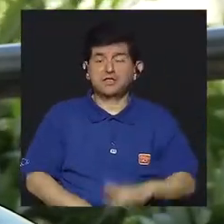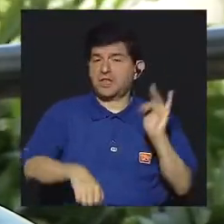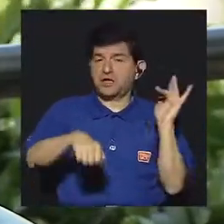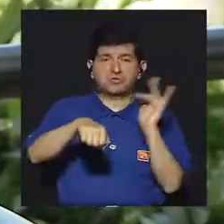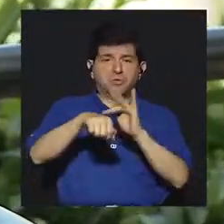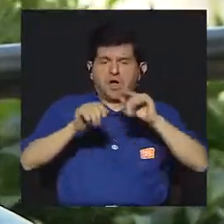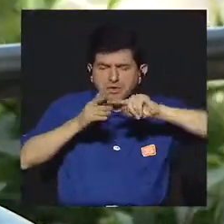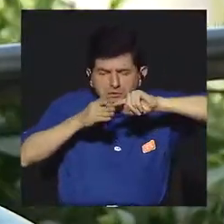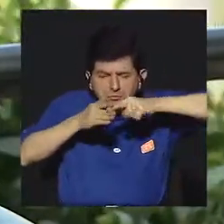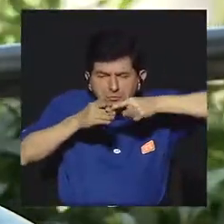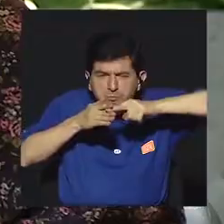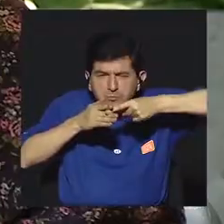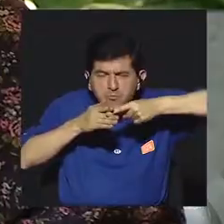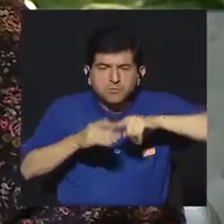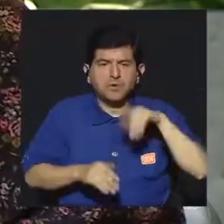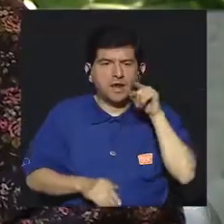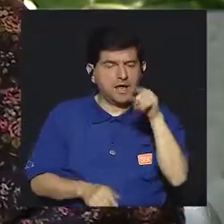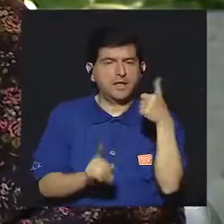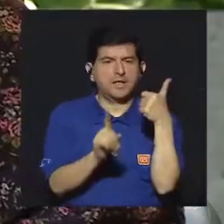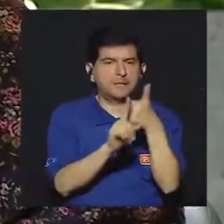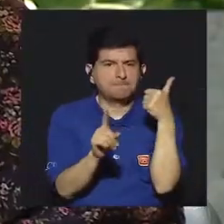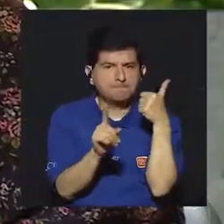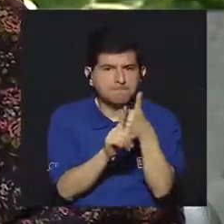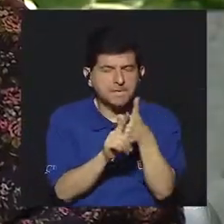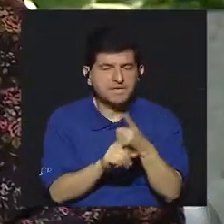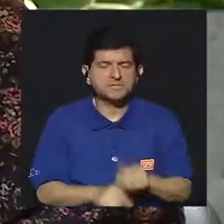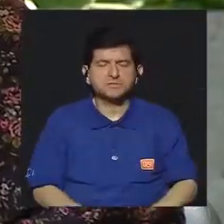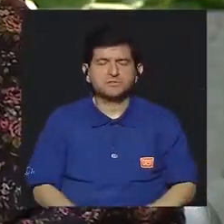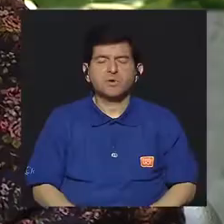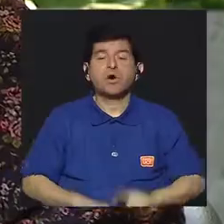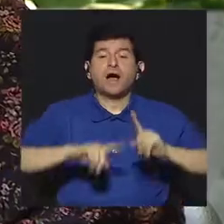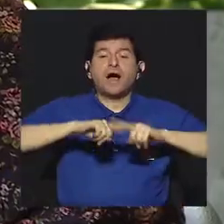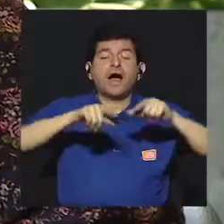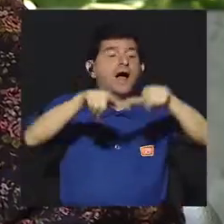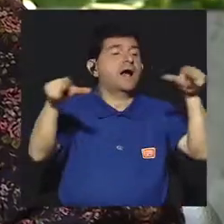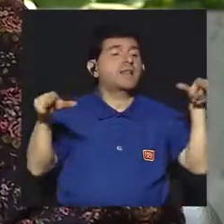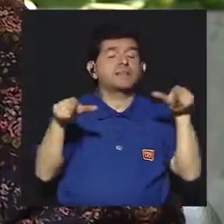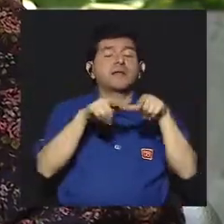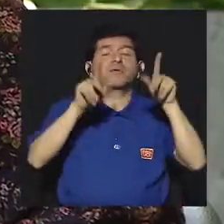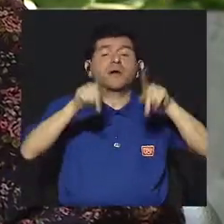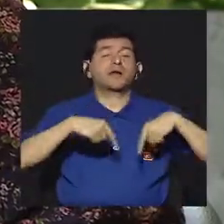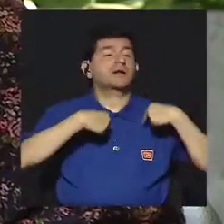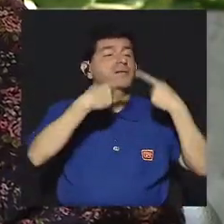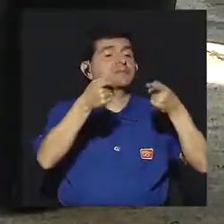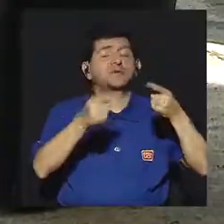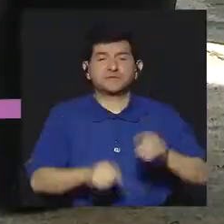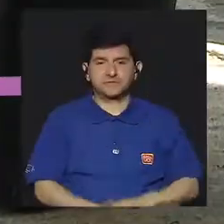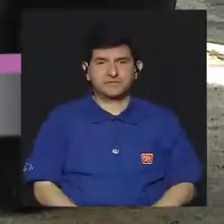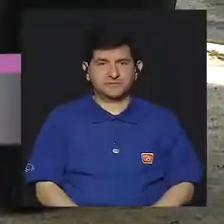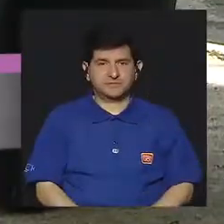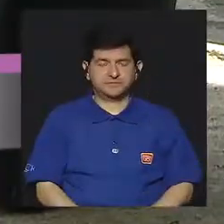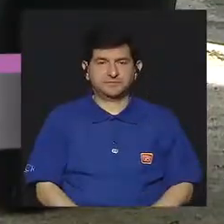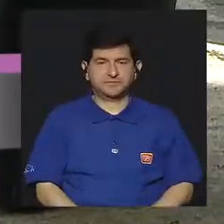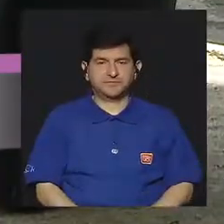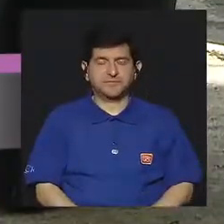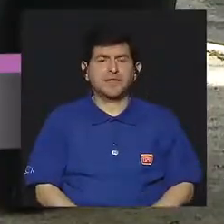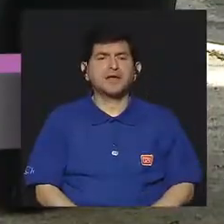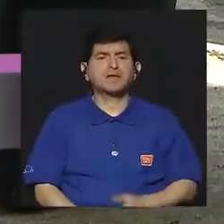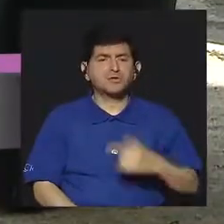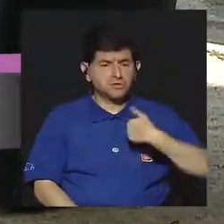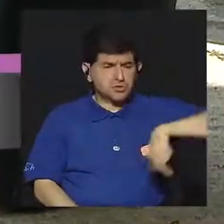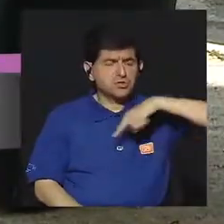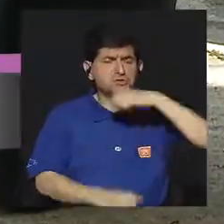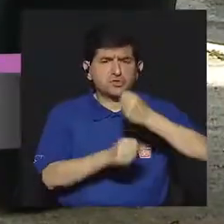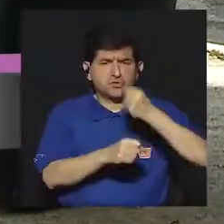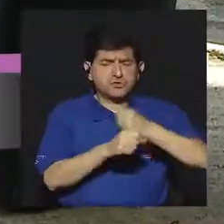que tocarlos para graduarlos. Ellos van a graduarse dependiendo del lugar a donde el paciente esté. Entonces, vamos a